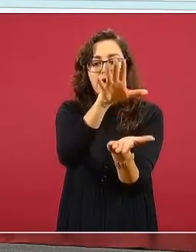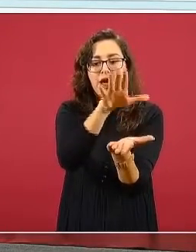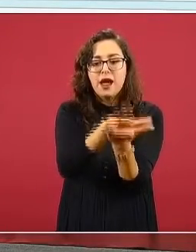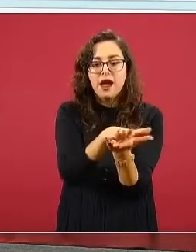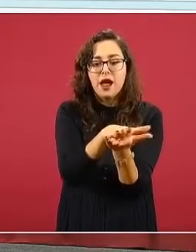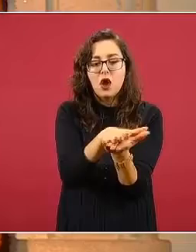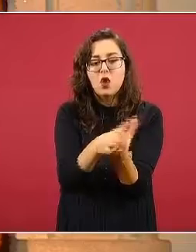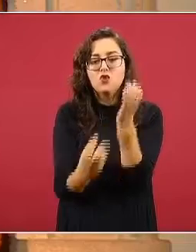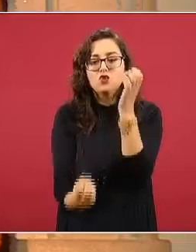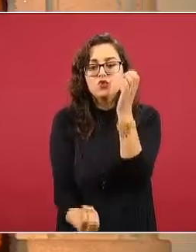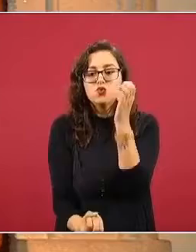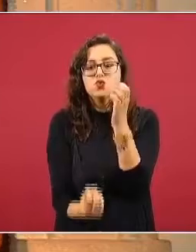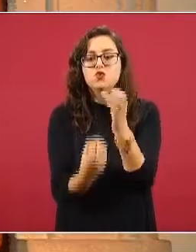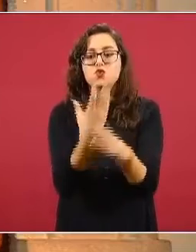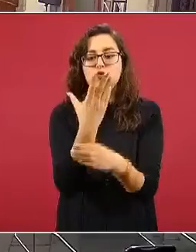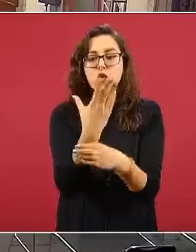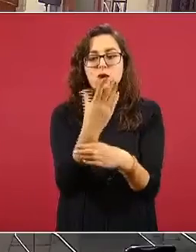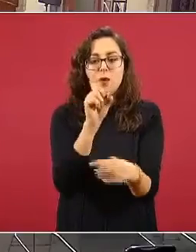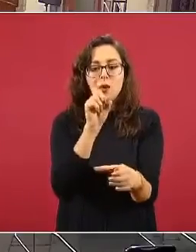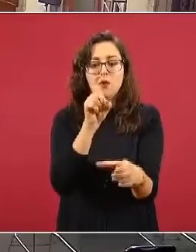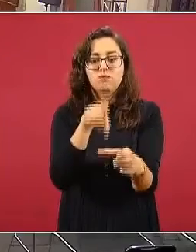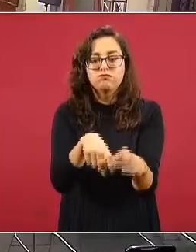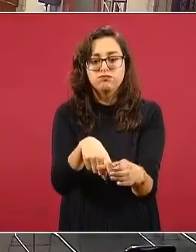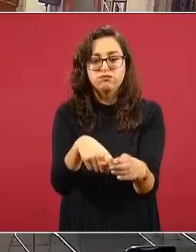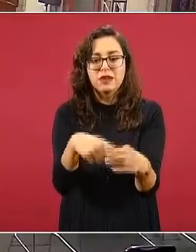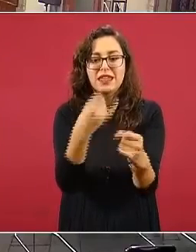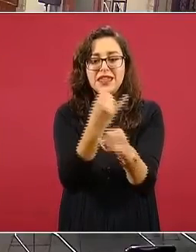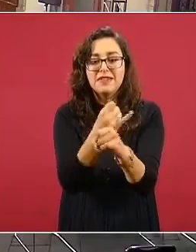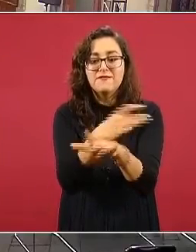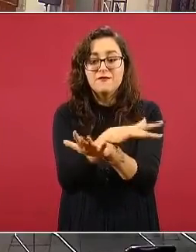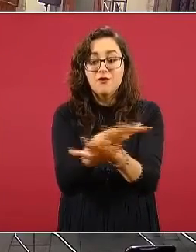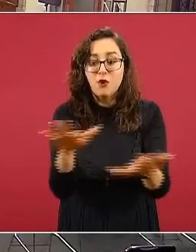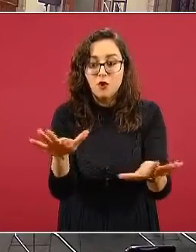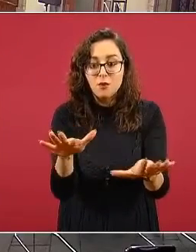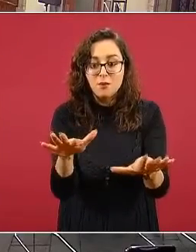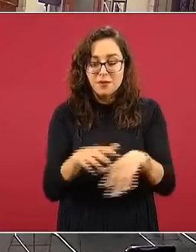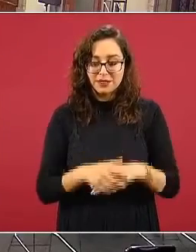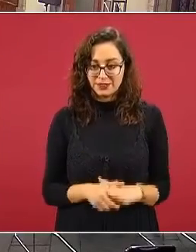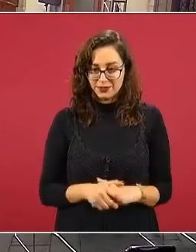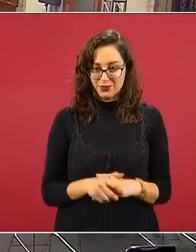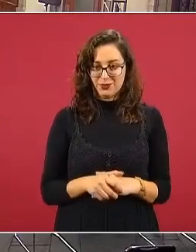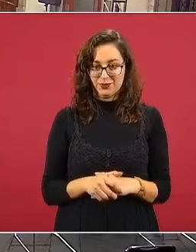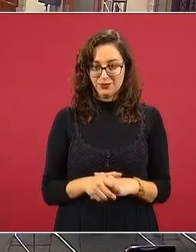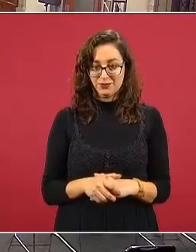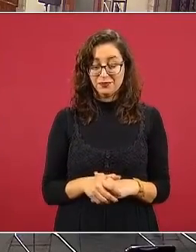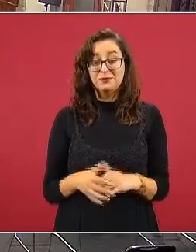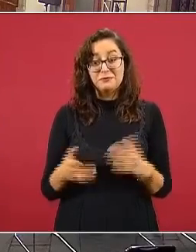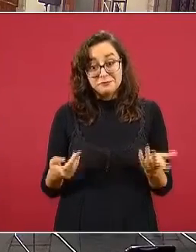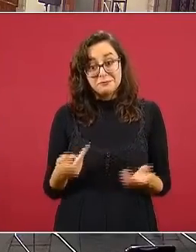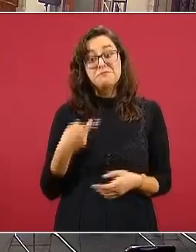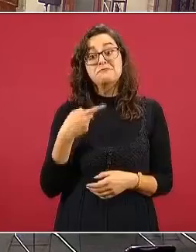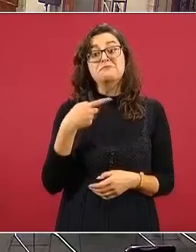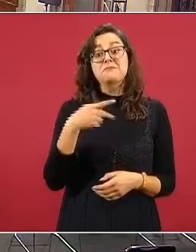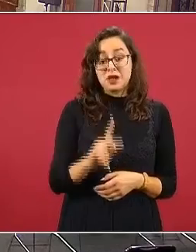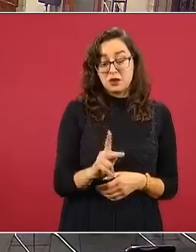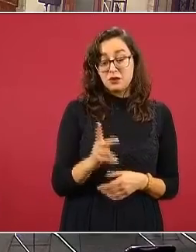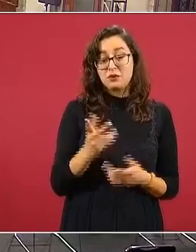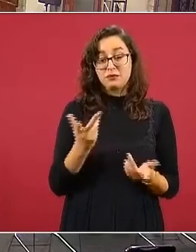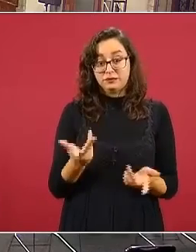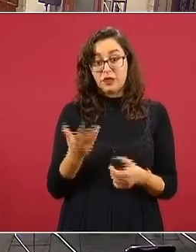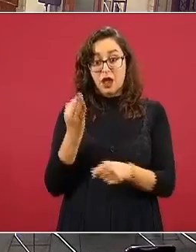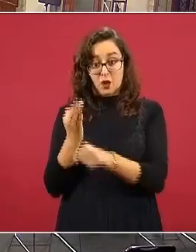nuevas clasificaciones. Pero si vemos las semanas epidemiológicas, recordemos que estamos en este momento en la